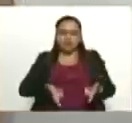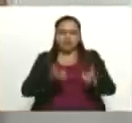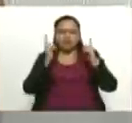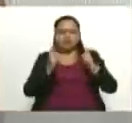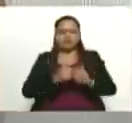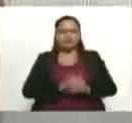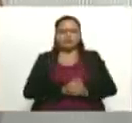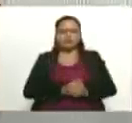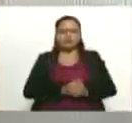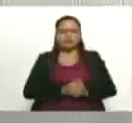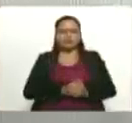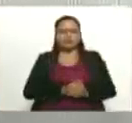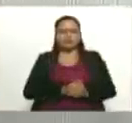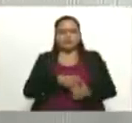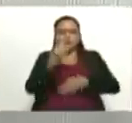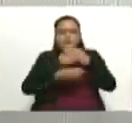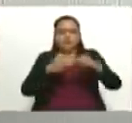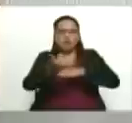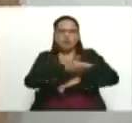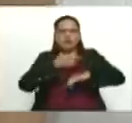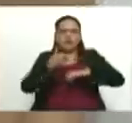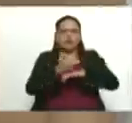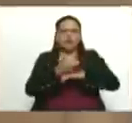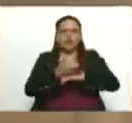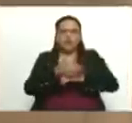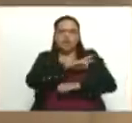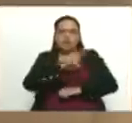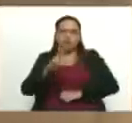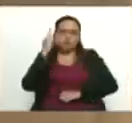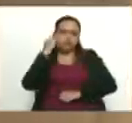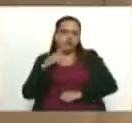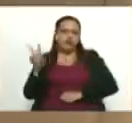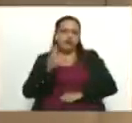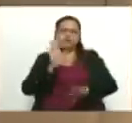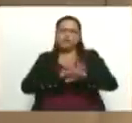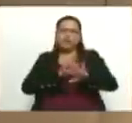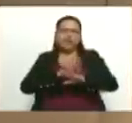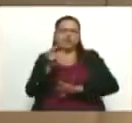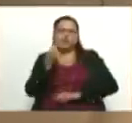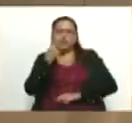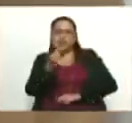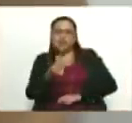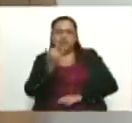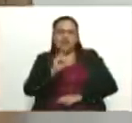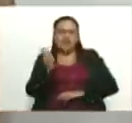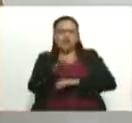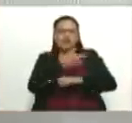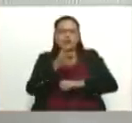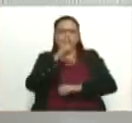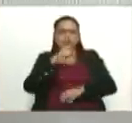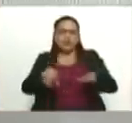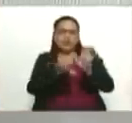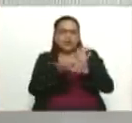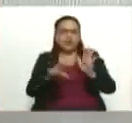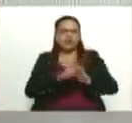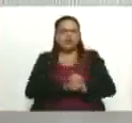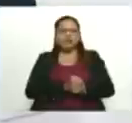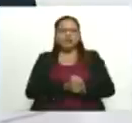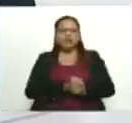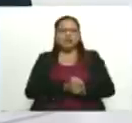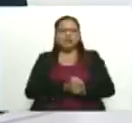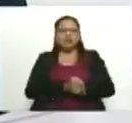parte del gobierno de la República Bolivariana de Venezuela. ¿Por qué no dijeron que era un gobierno ilegítimo cuando me